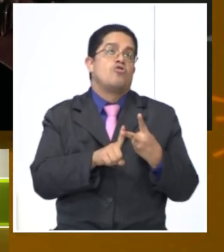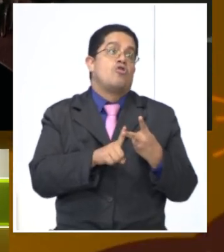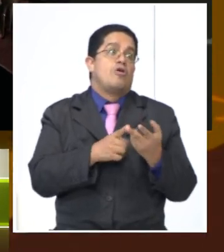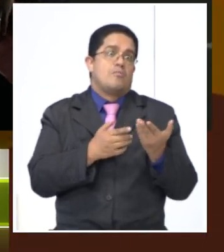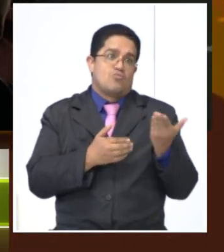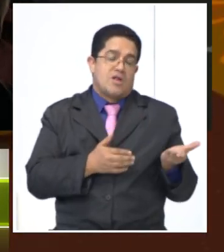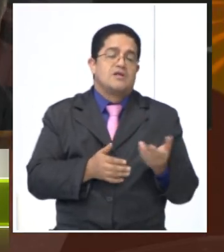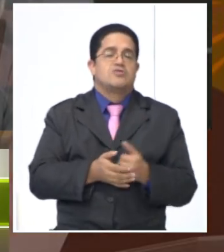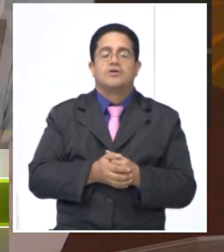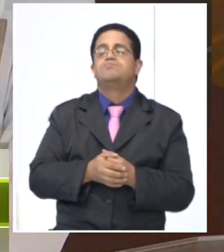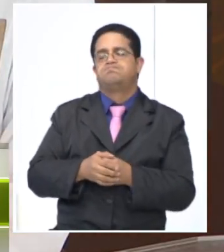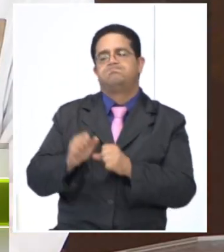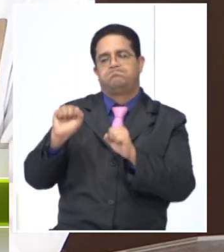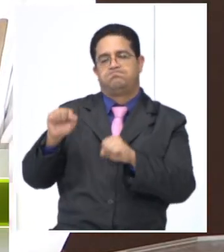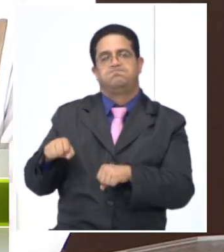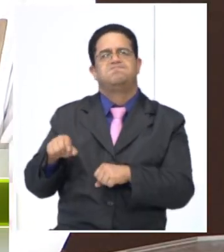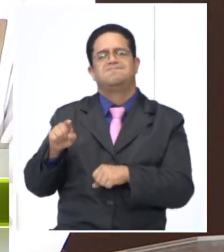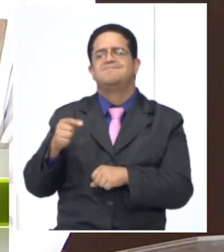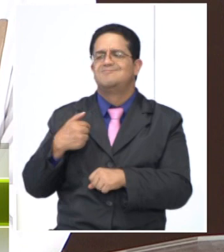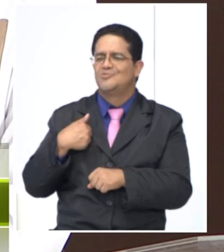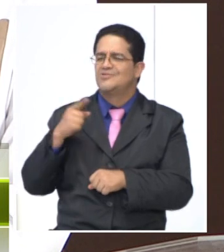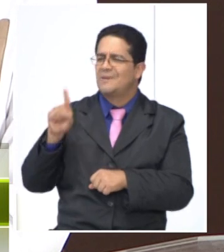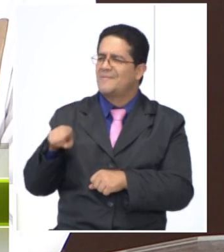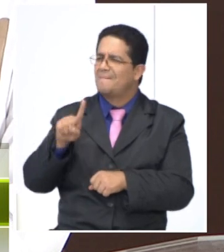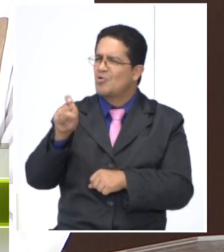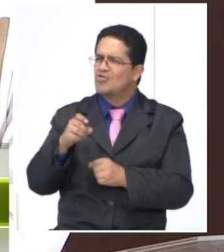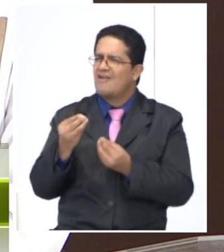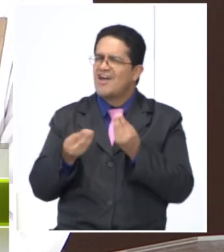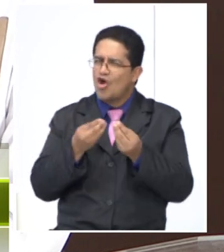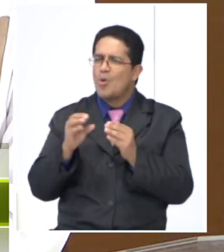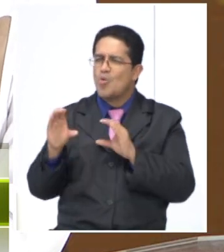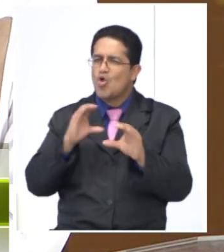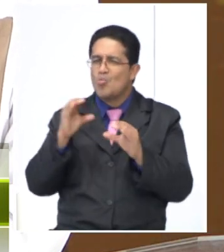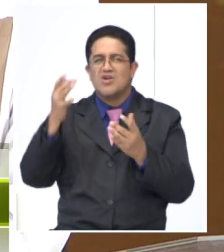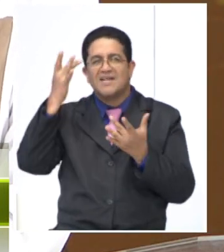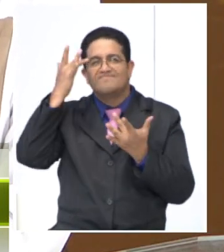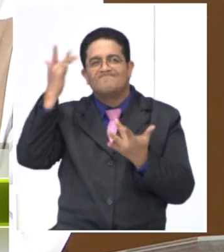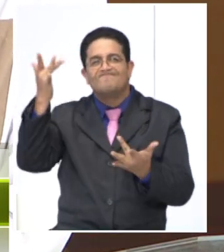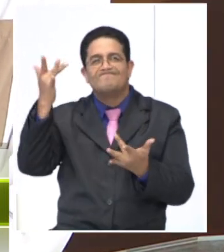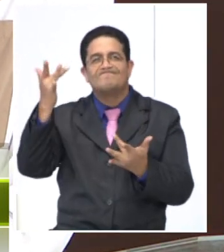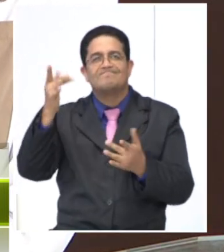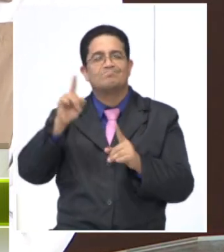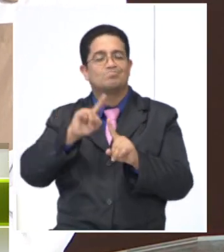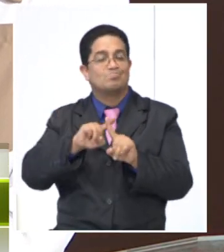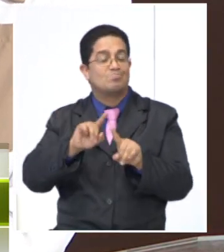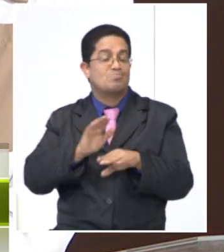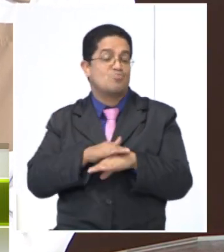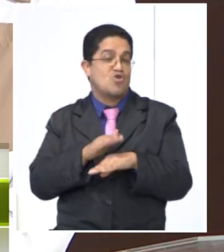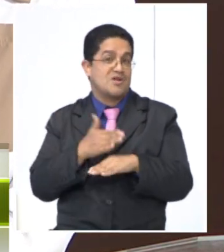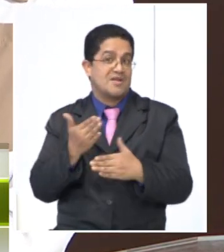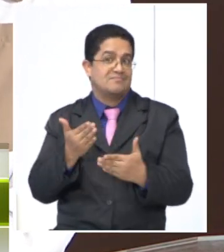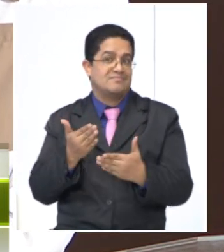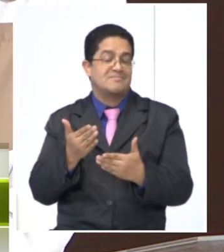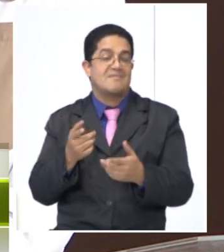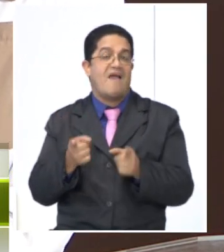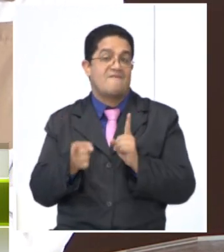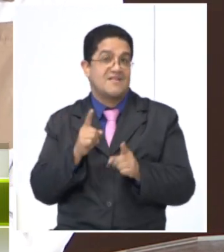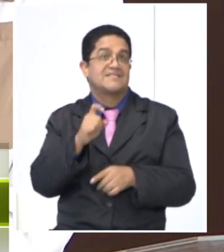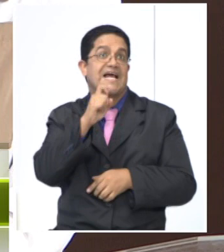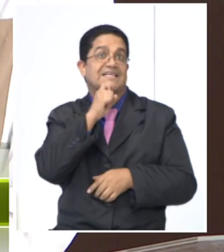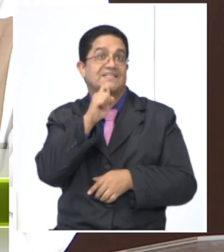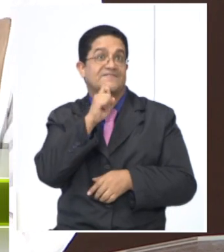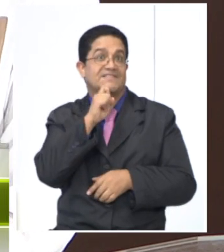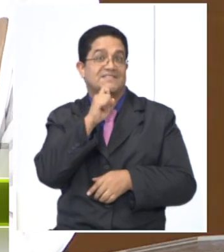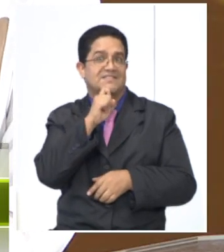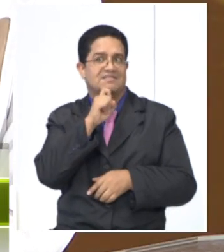apoyo. Por supuesto, y por eso también te preguntaba que cómo comunicarnos de manera asertiva, porque no es lo mismo comunicarnos de forma asertiva que hacerlo de